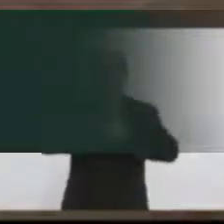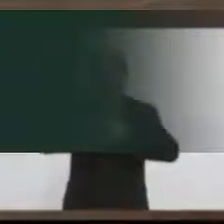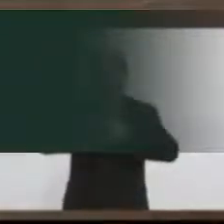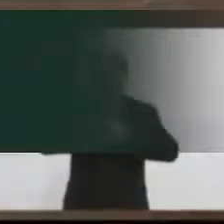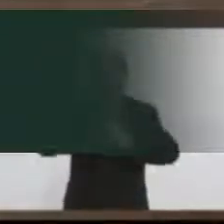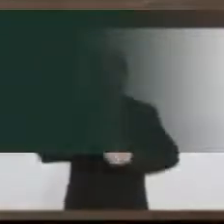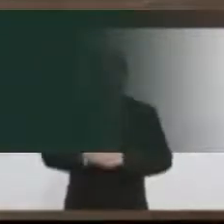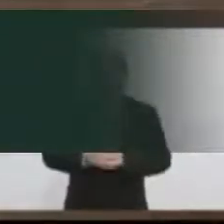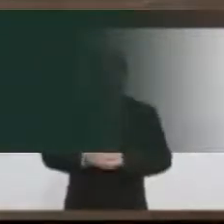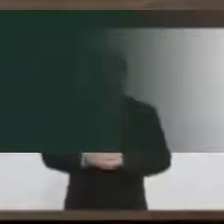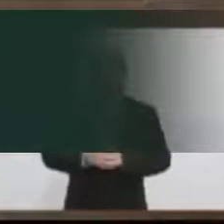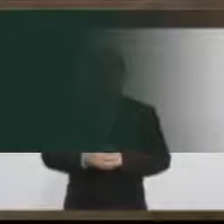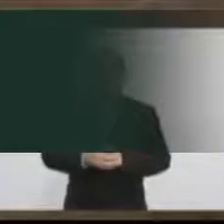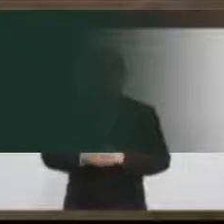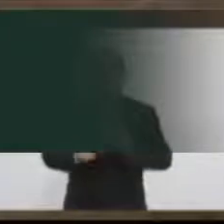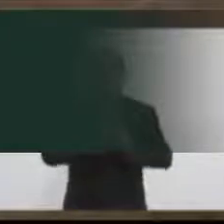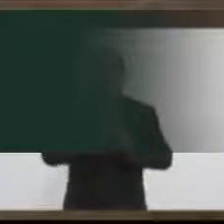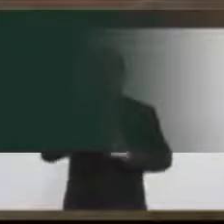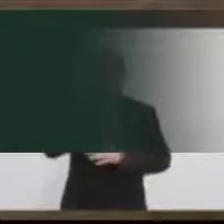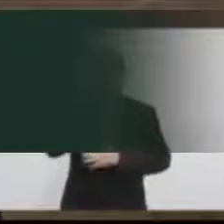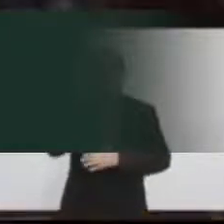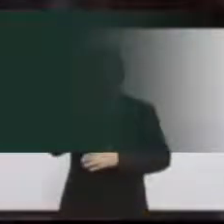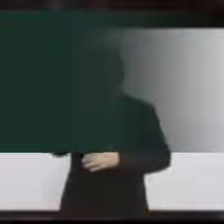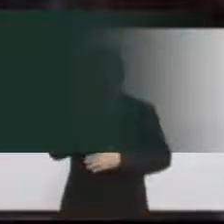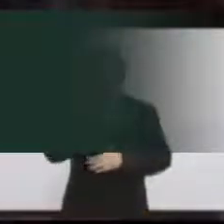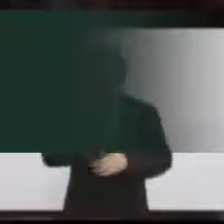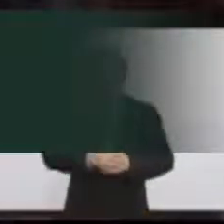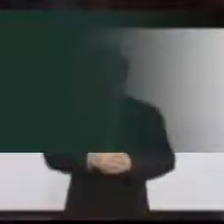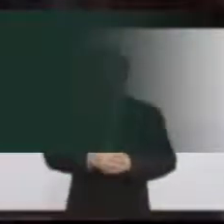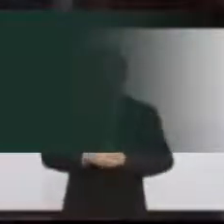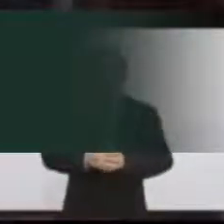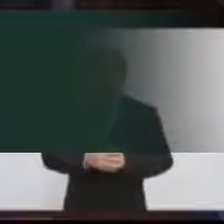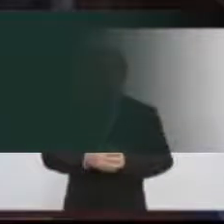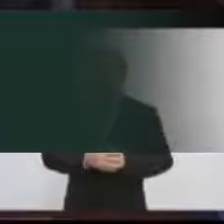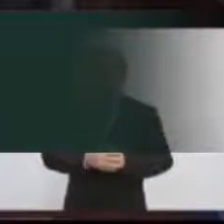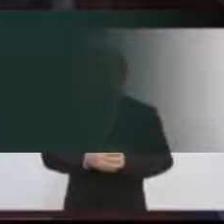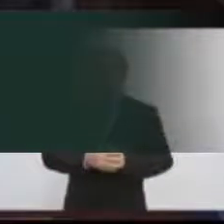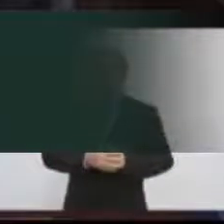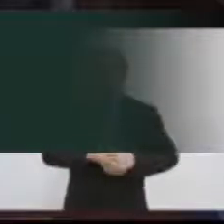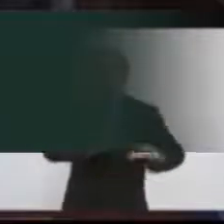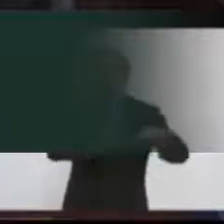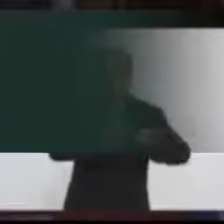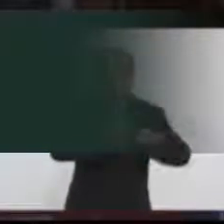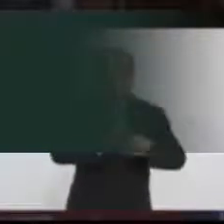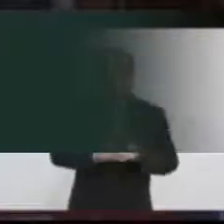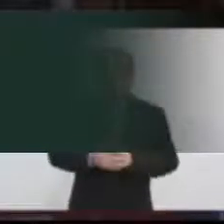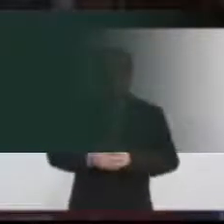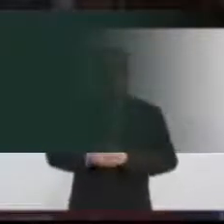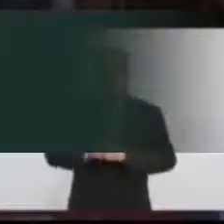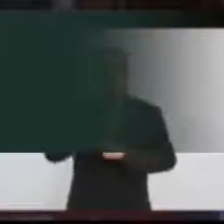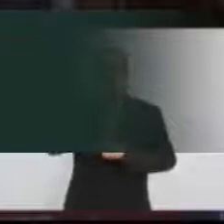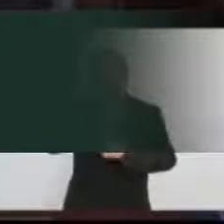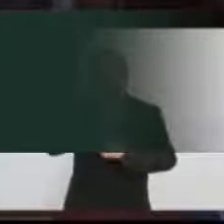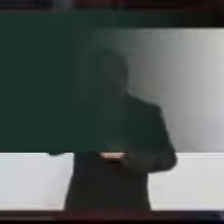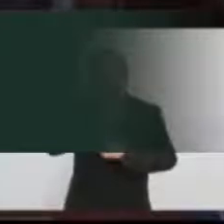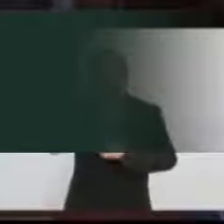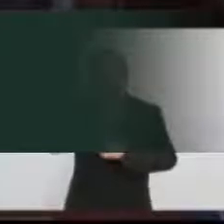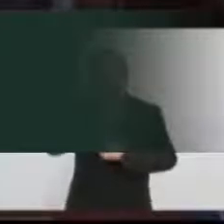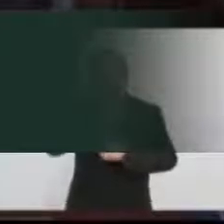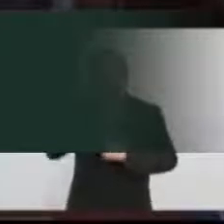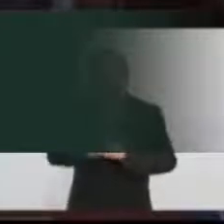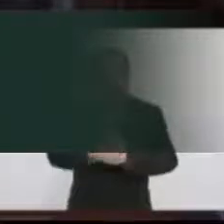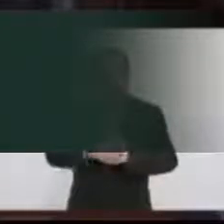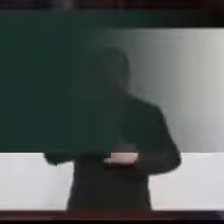de unión y de comunión para lograr construir eficazmente una sociedad más acogedora y justa. Parolin, quien vivió en Ciudad de México cuando